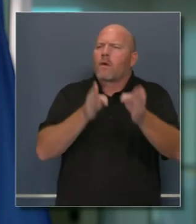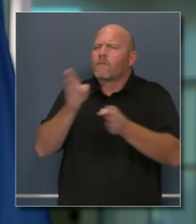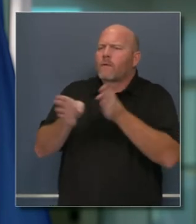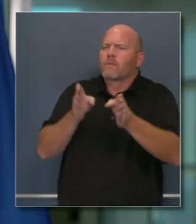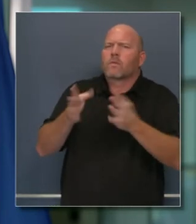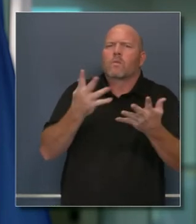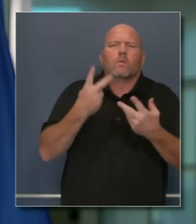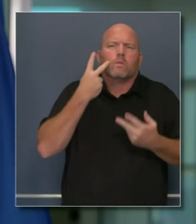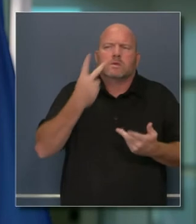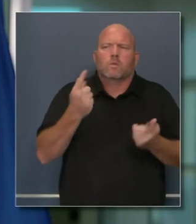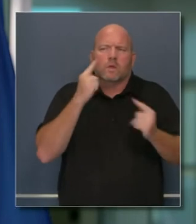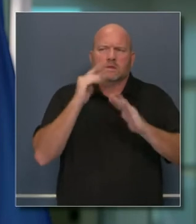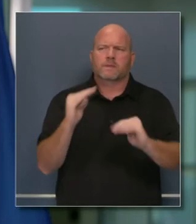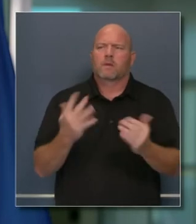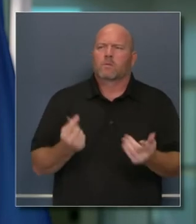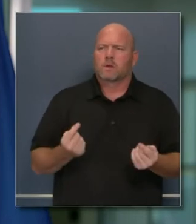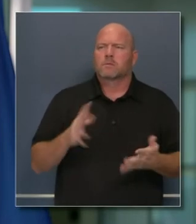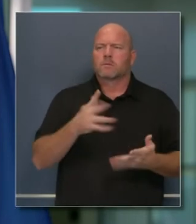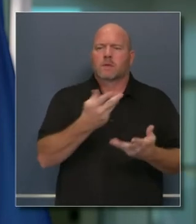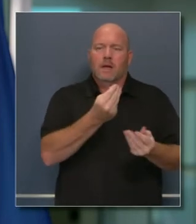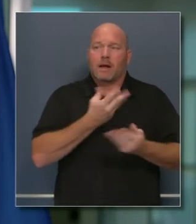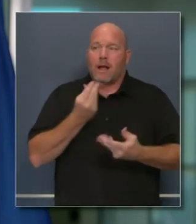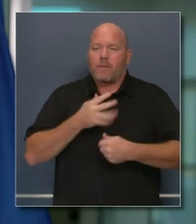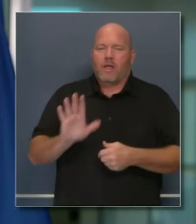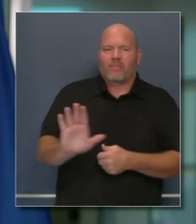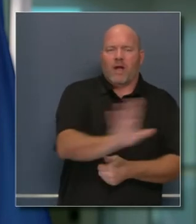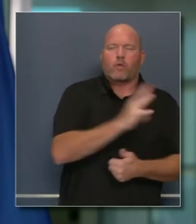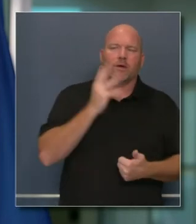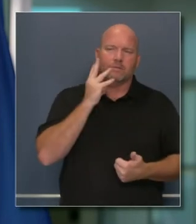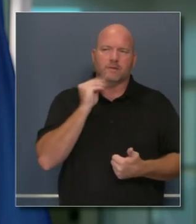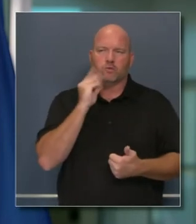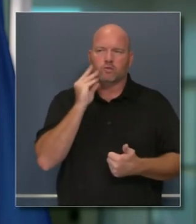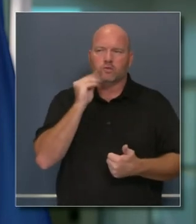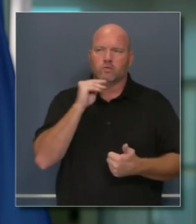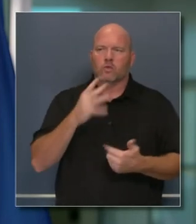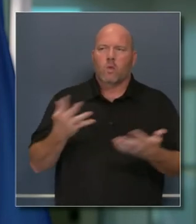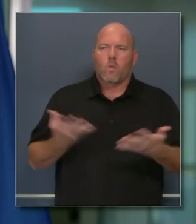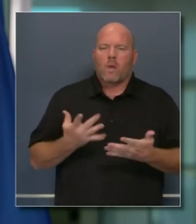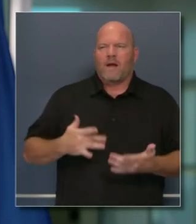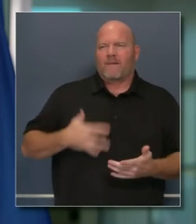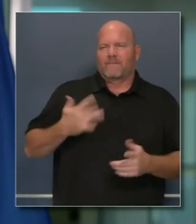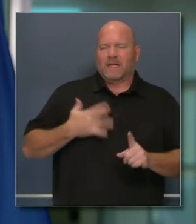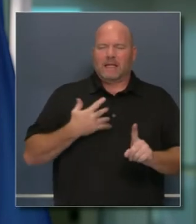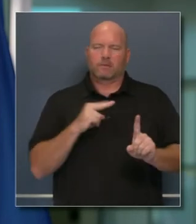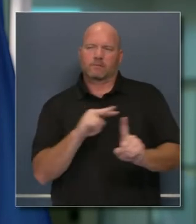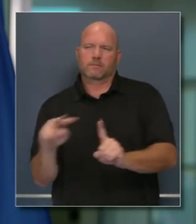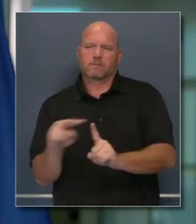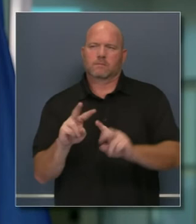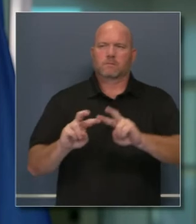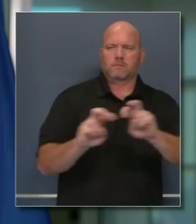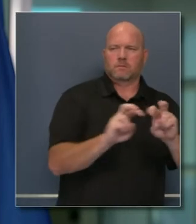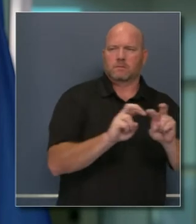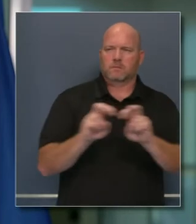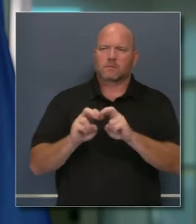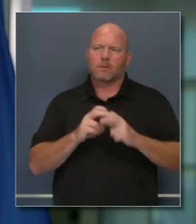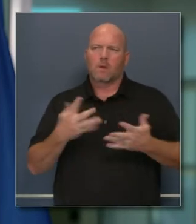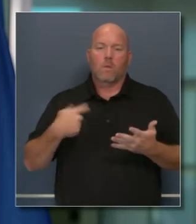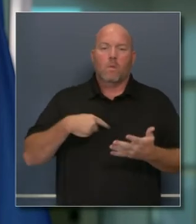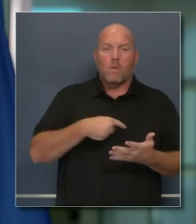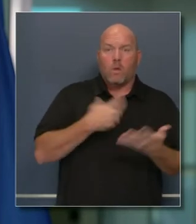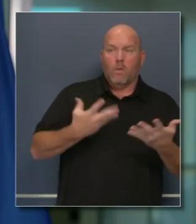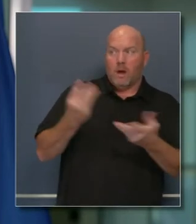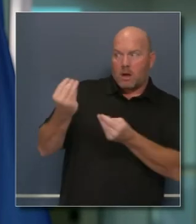Disney World? Estamos tratando de comprender mejor qué es lo que nos dicen,